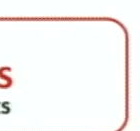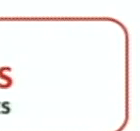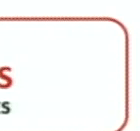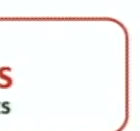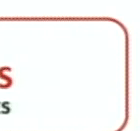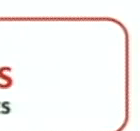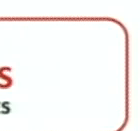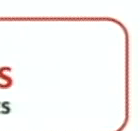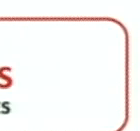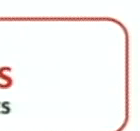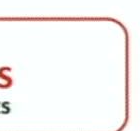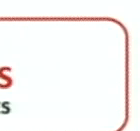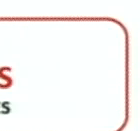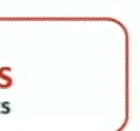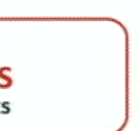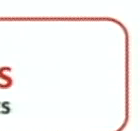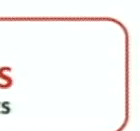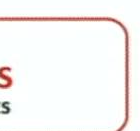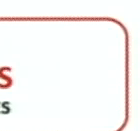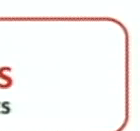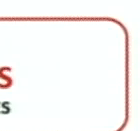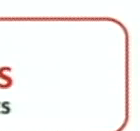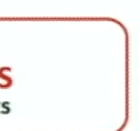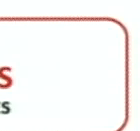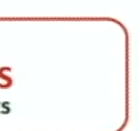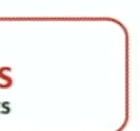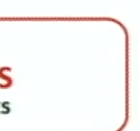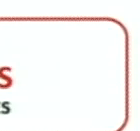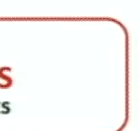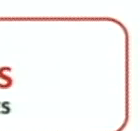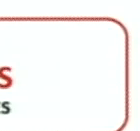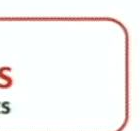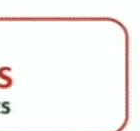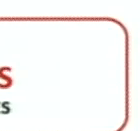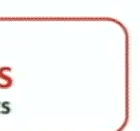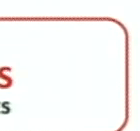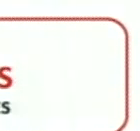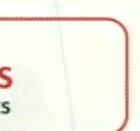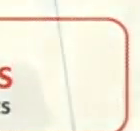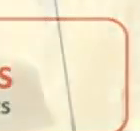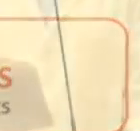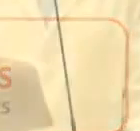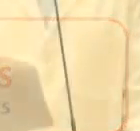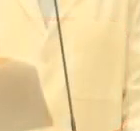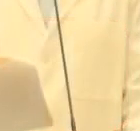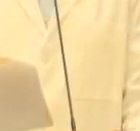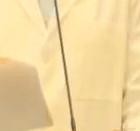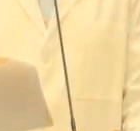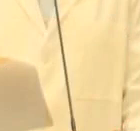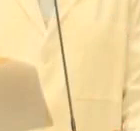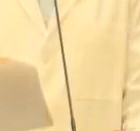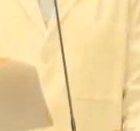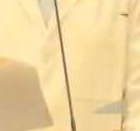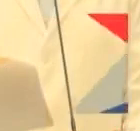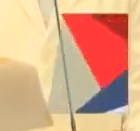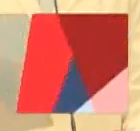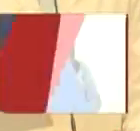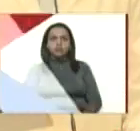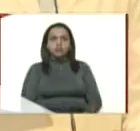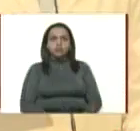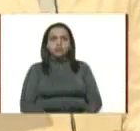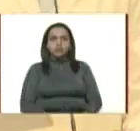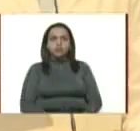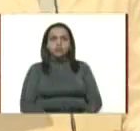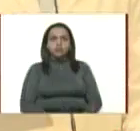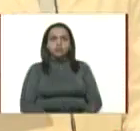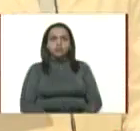47.566 pruebas por millón de habitantes para el diagnóstico de infección por COVID-19. Este